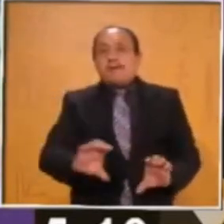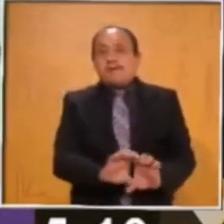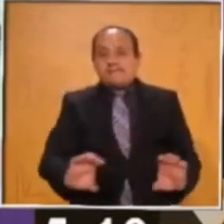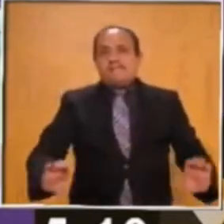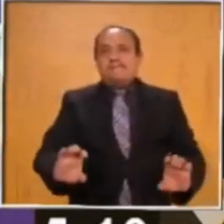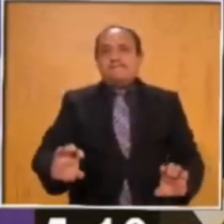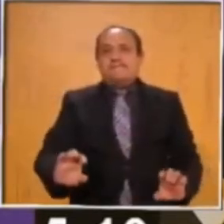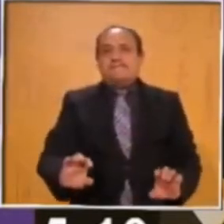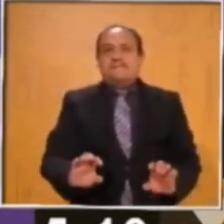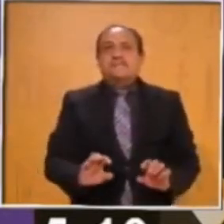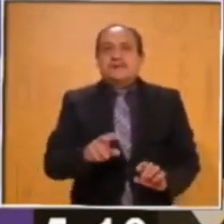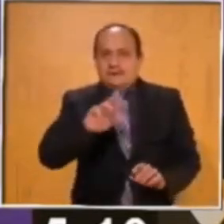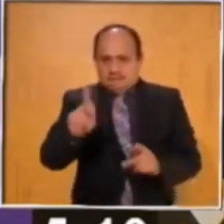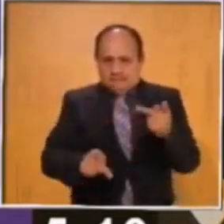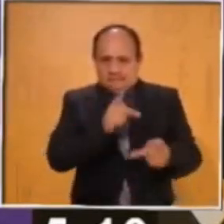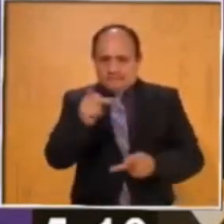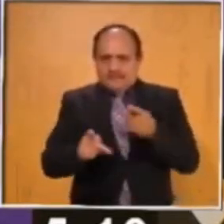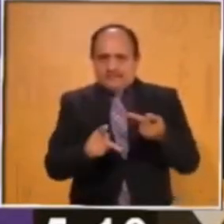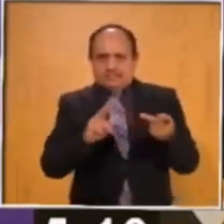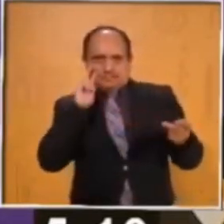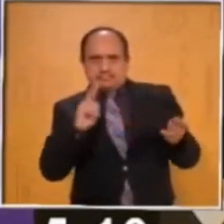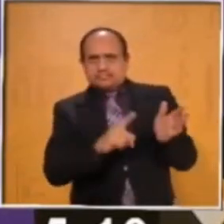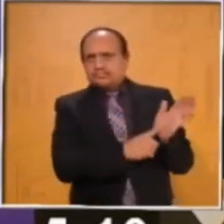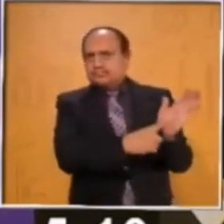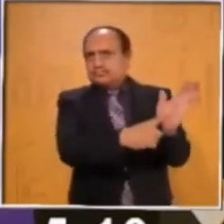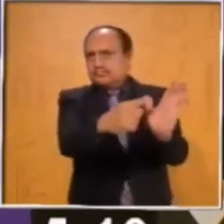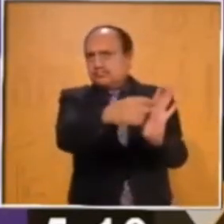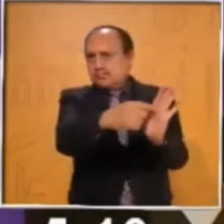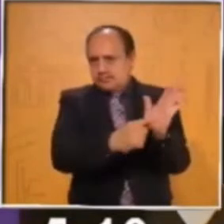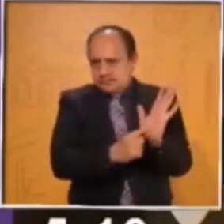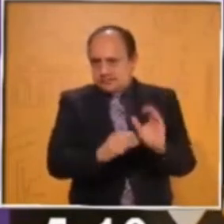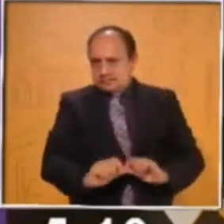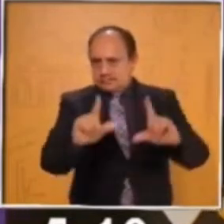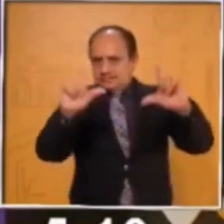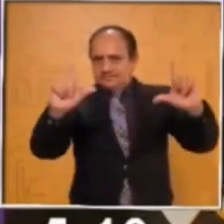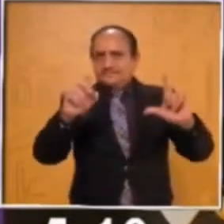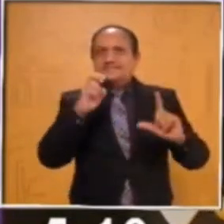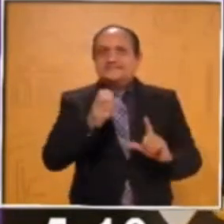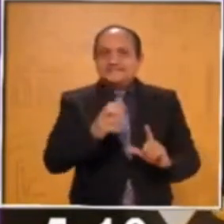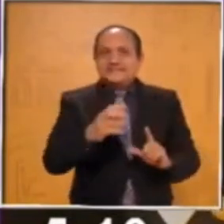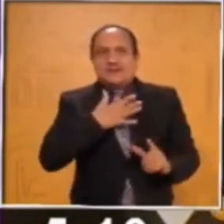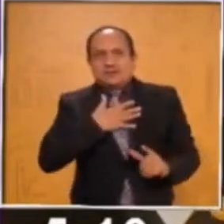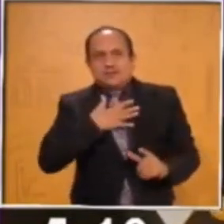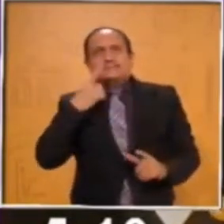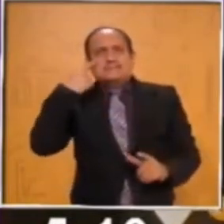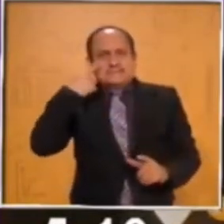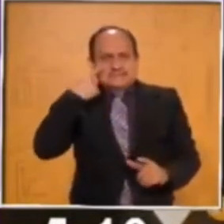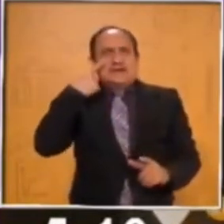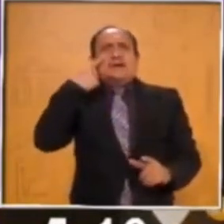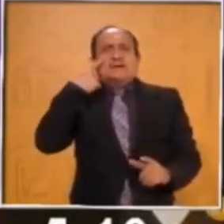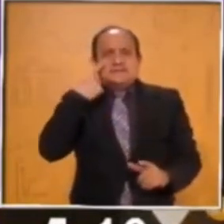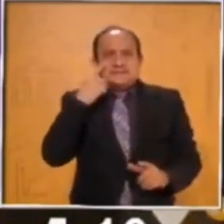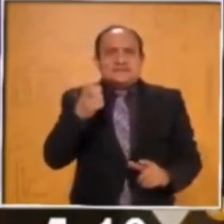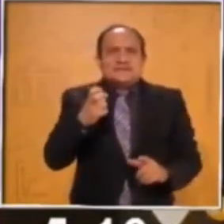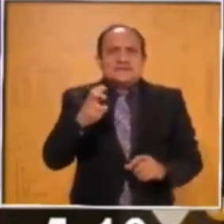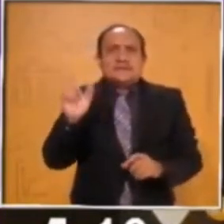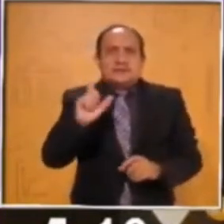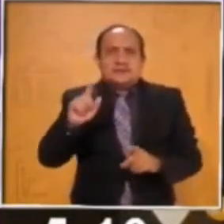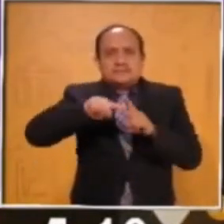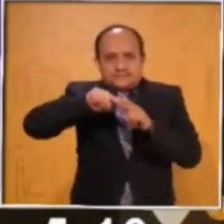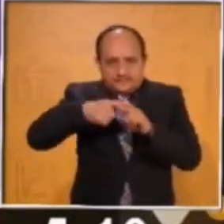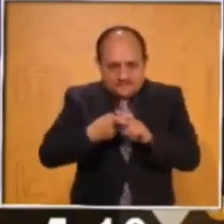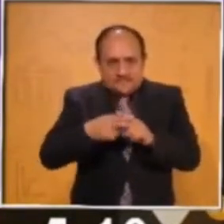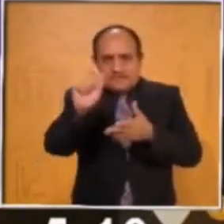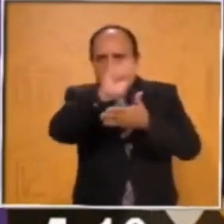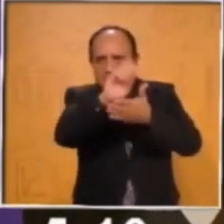pero con estas preguntas generadoras que estamos viendo aquí en la pantalla es donde nos vamos a dar cuenta que es el inicio de nuestra